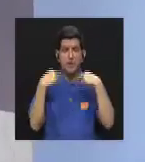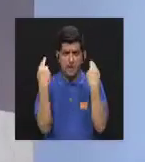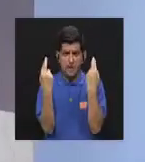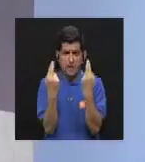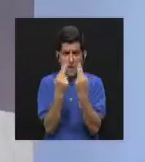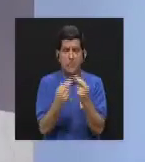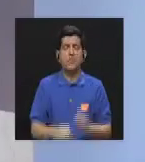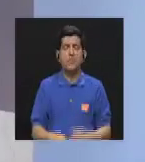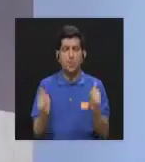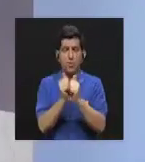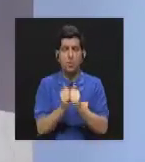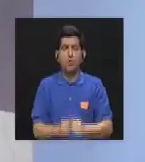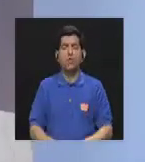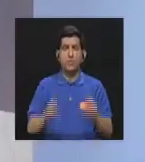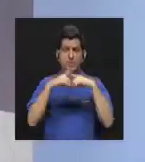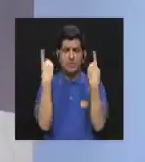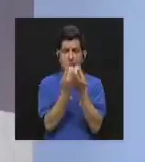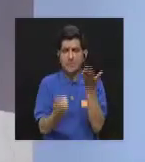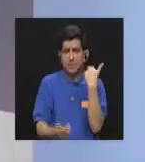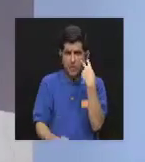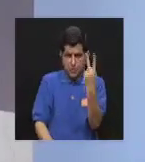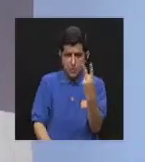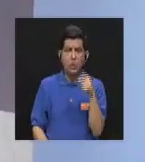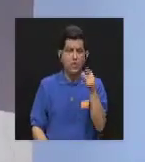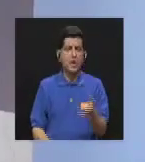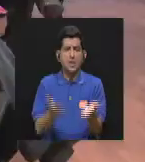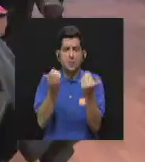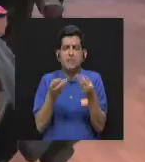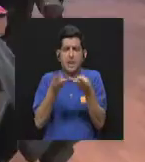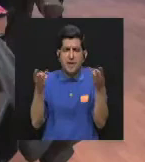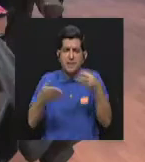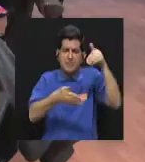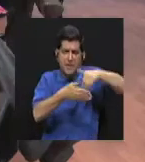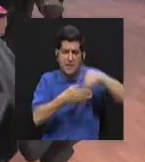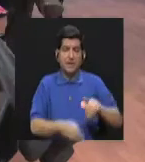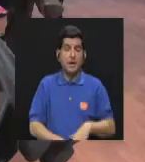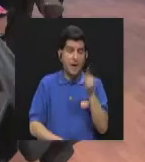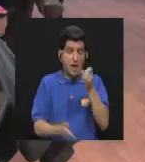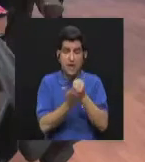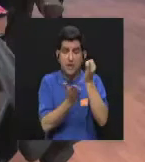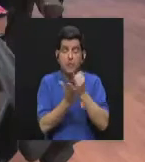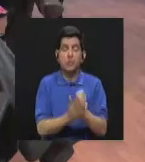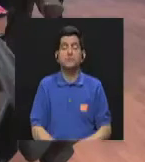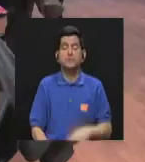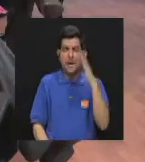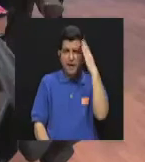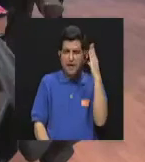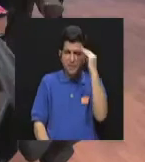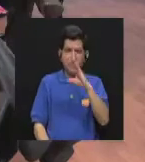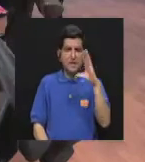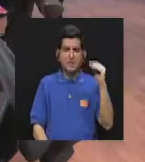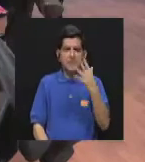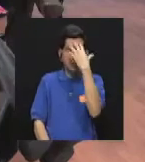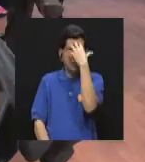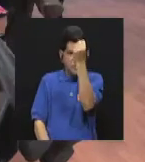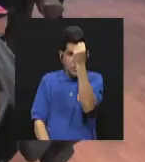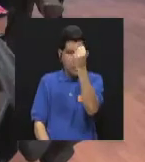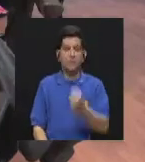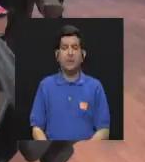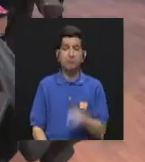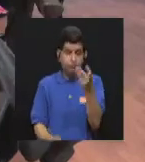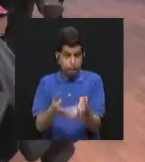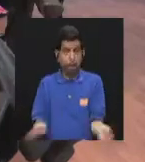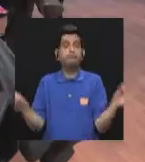y pues quieren un material que registre. Ellos lo que andan investigando son las vivencias y la memoria. Y esto es importante